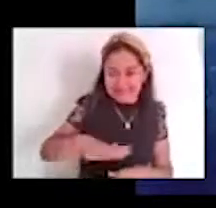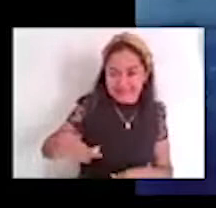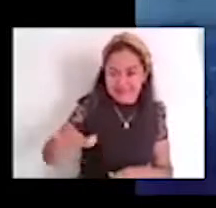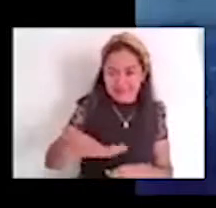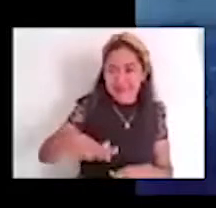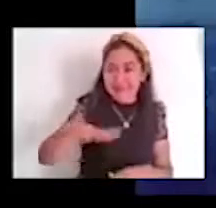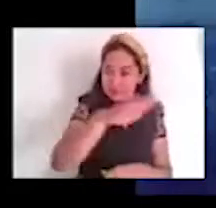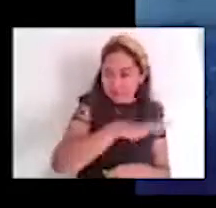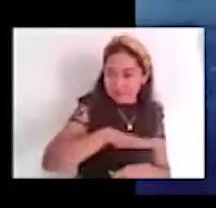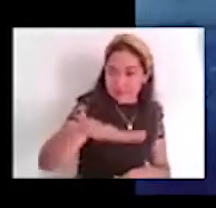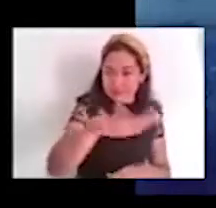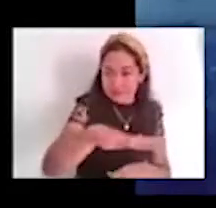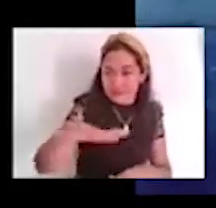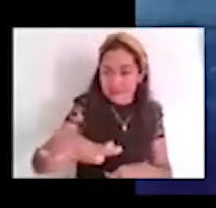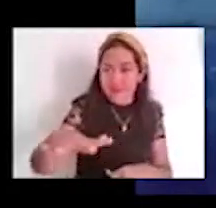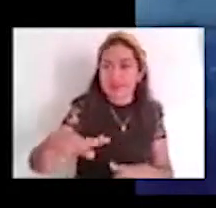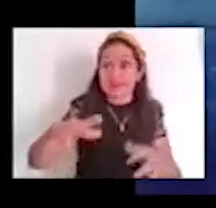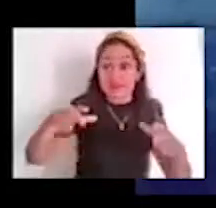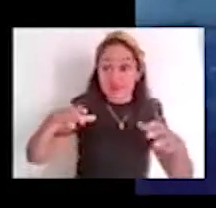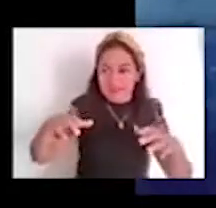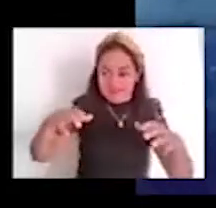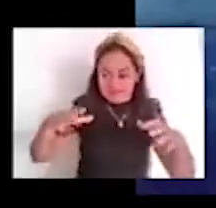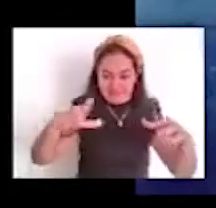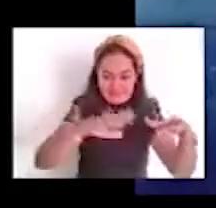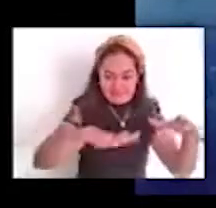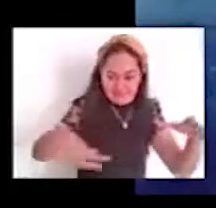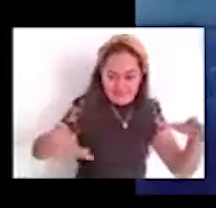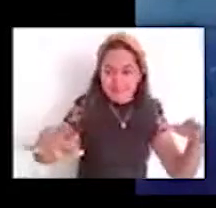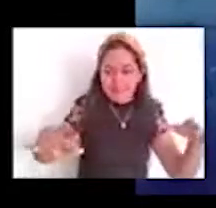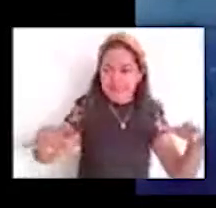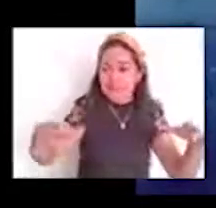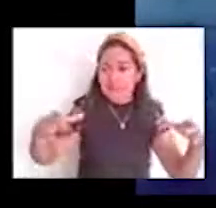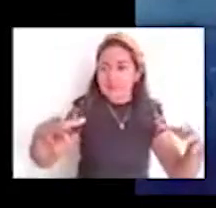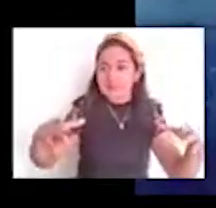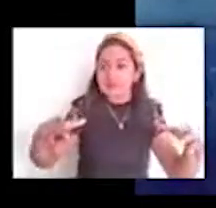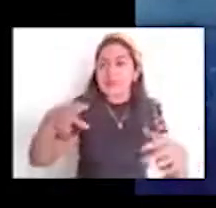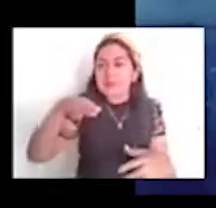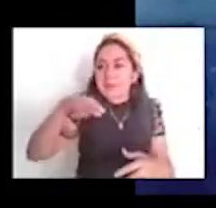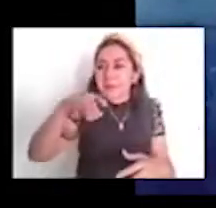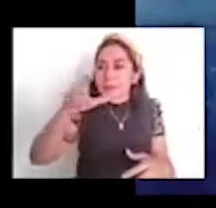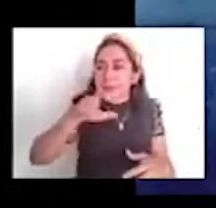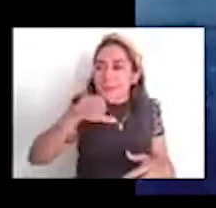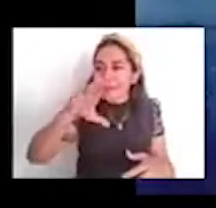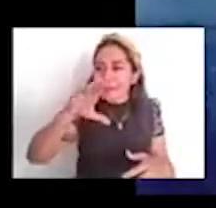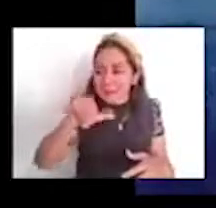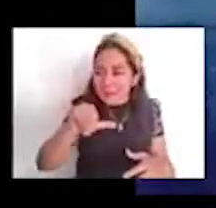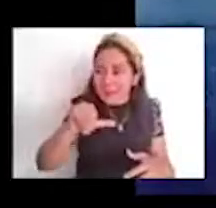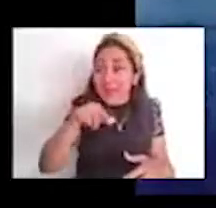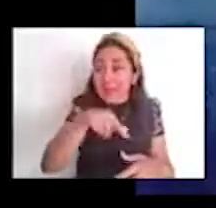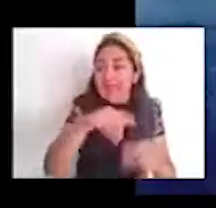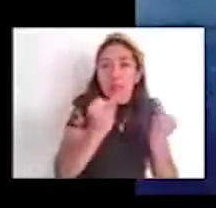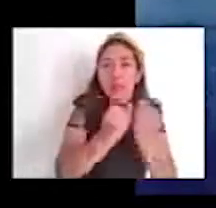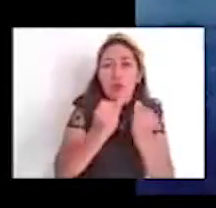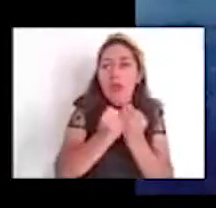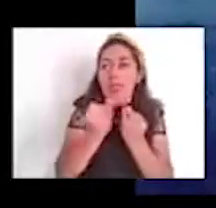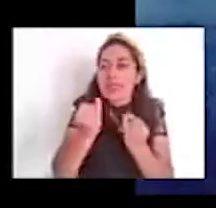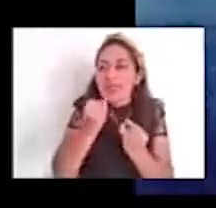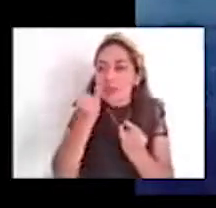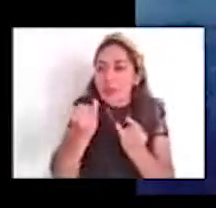hostil, el norte del Bajío, el mexica entabla una relación dialéctica con el entorno. Así